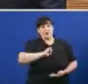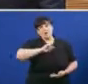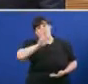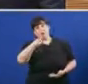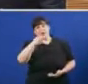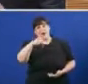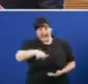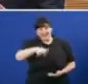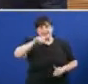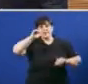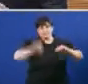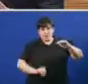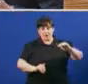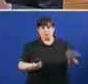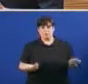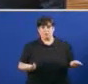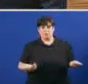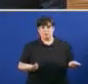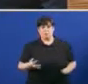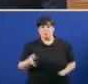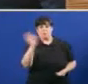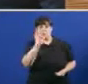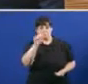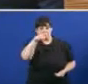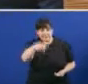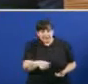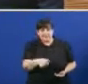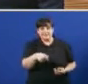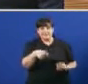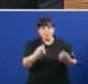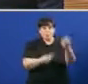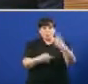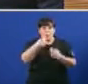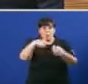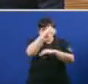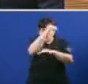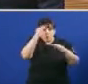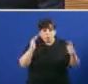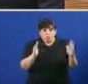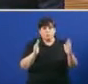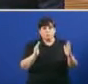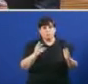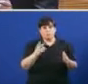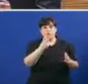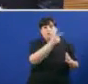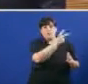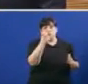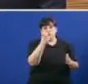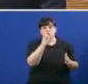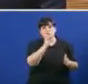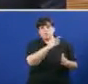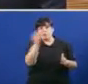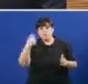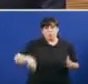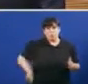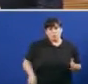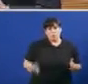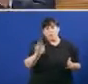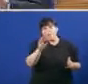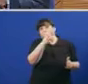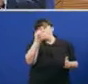de Sesións. Que se iba a cobrar 200 euros por unha consulta e 513 por día de hospitalización, está no Diario de